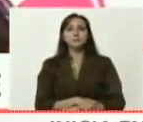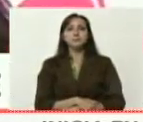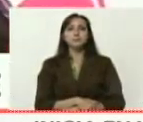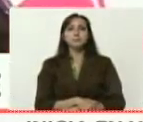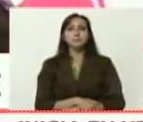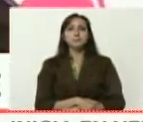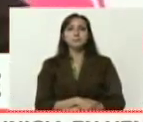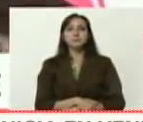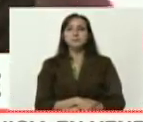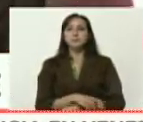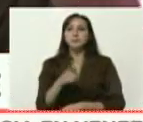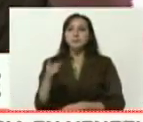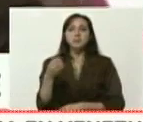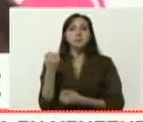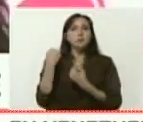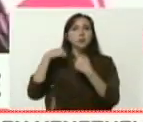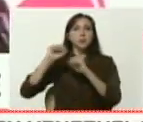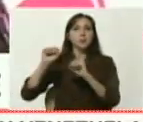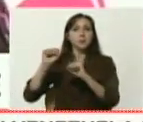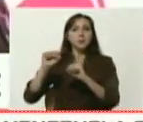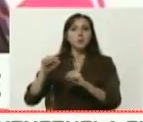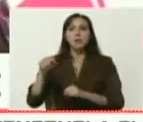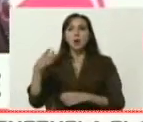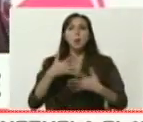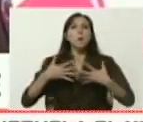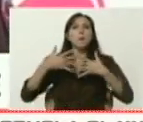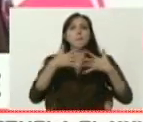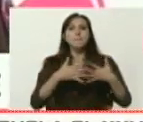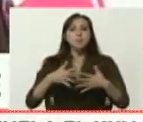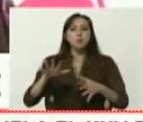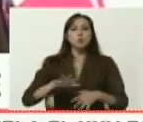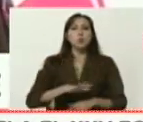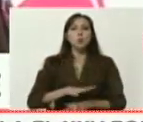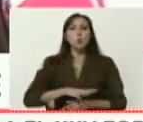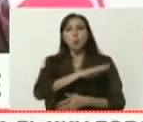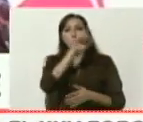quijotesco, se oponían a un imperio completo.